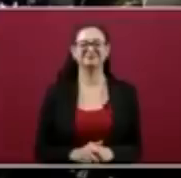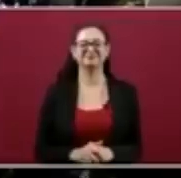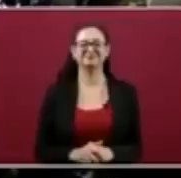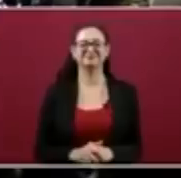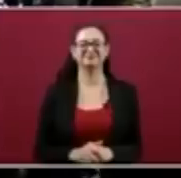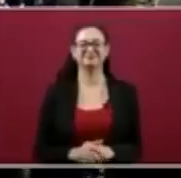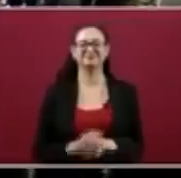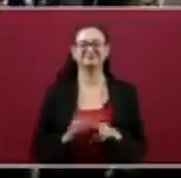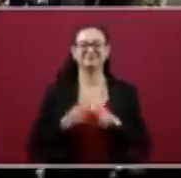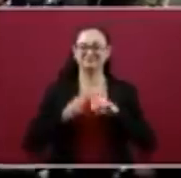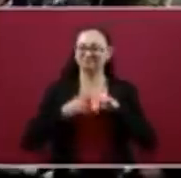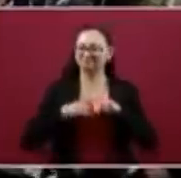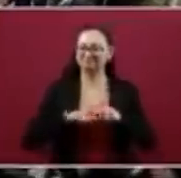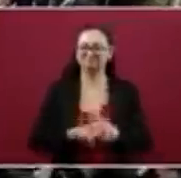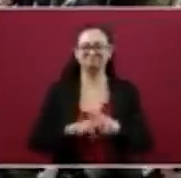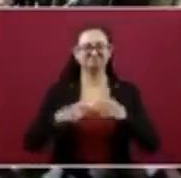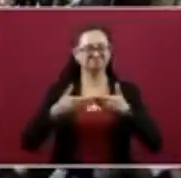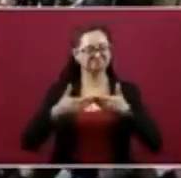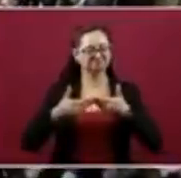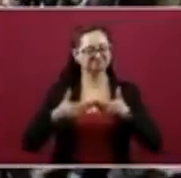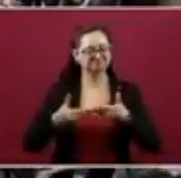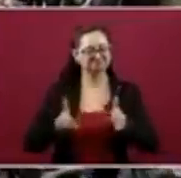a entrar en materia